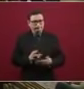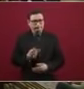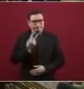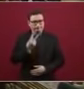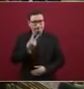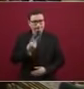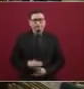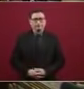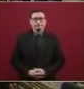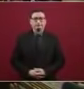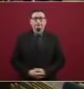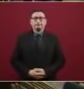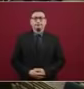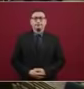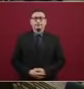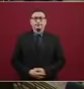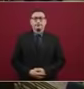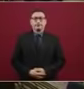Vamos a